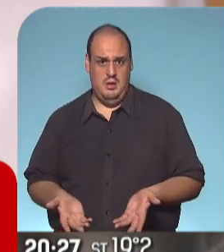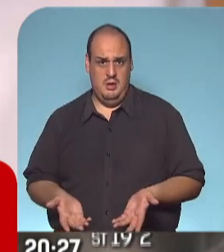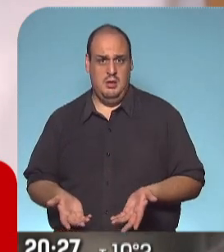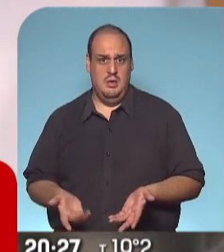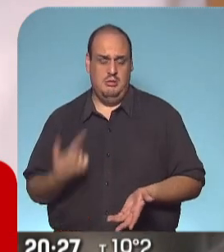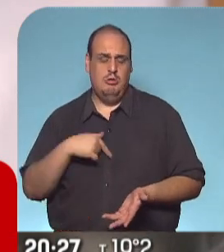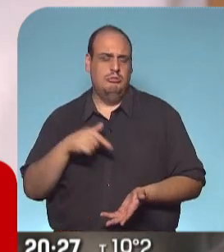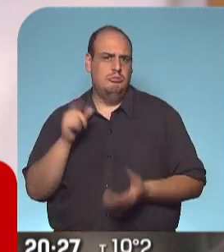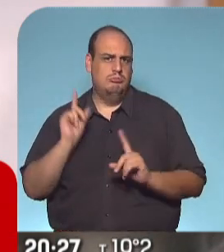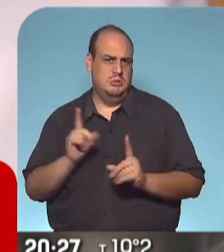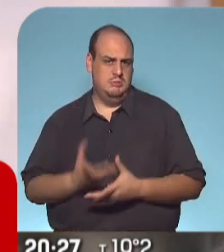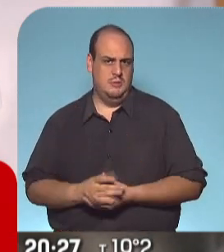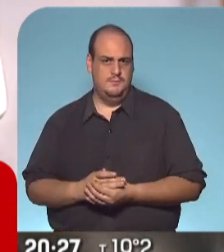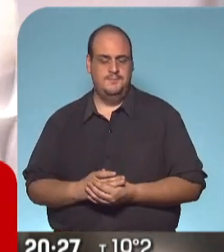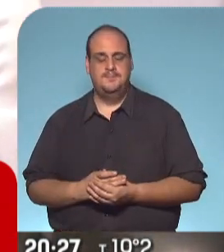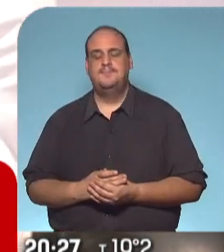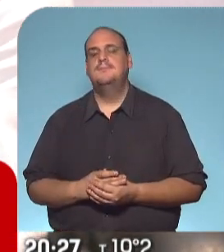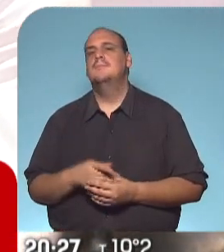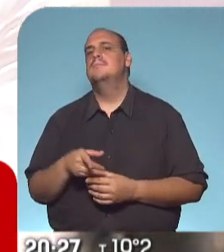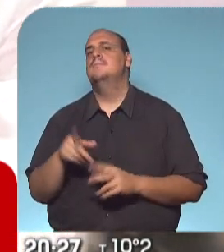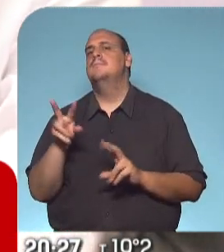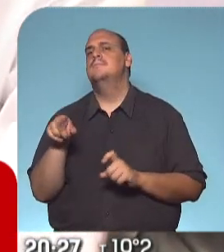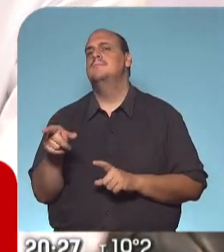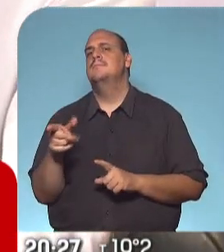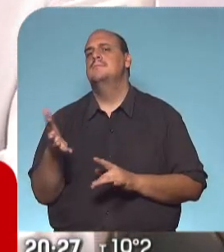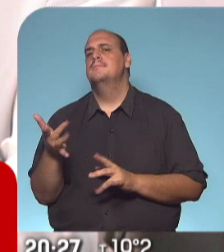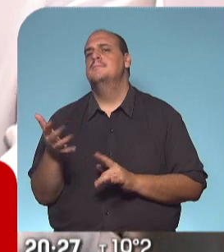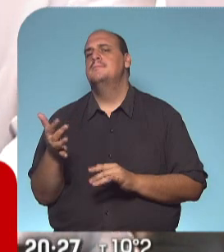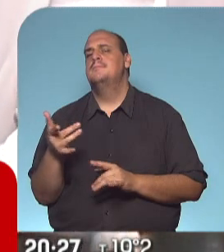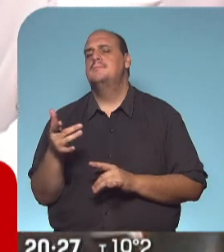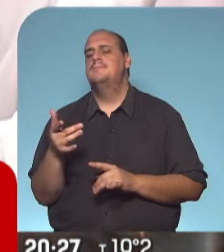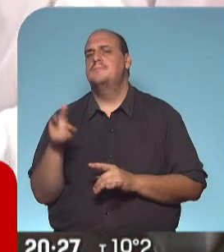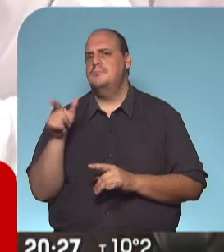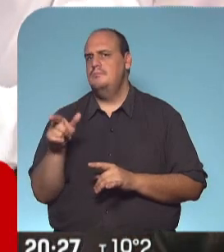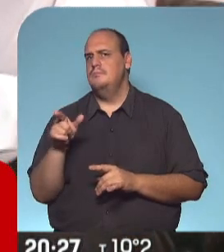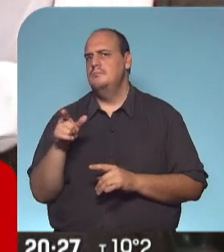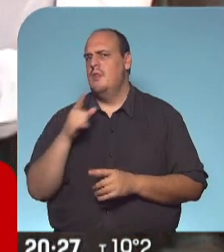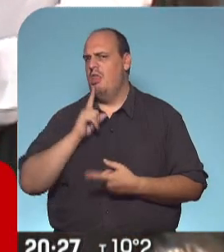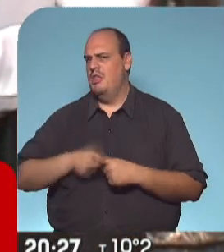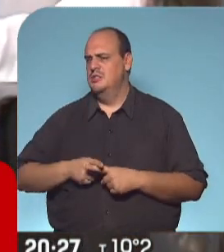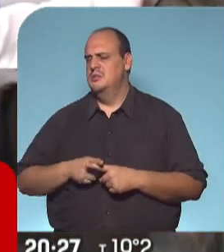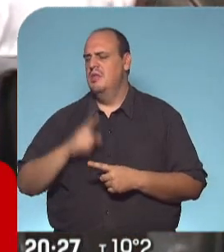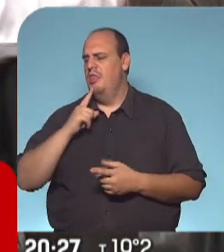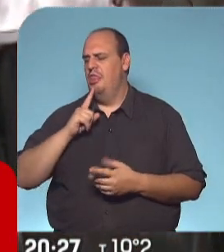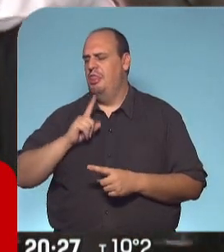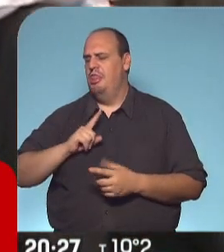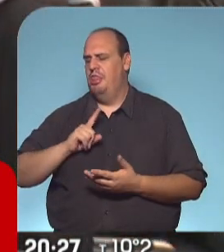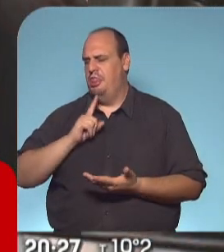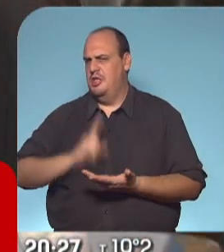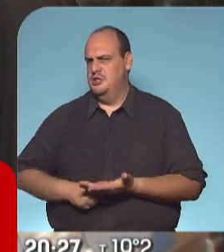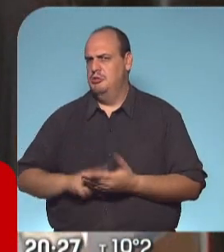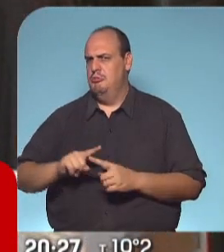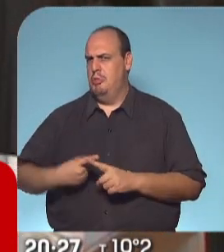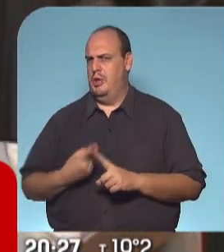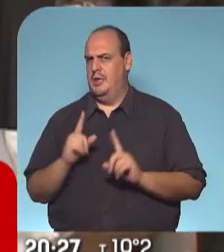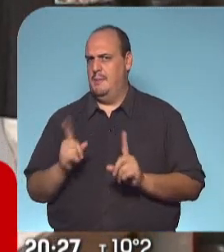haciendo. En ese sentido, ¿van a seguir con esta política que alguna vez usted mismo anunció